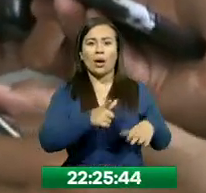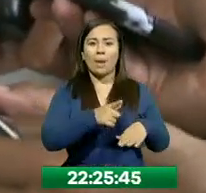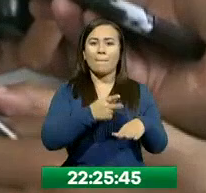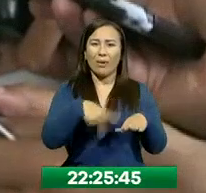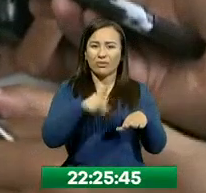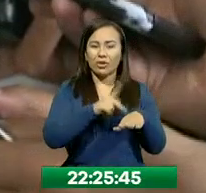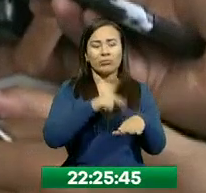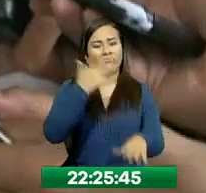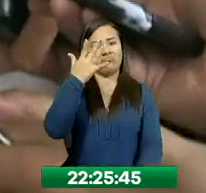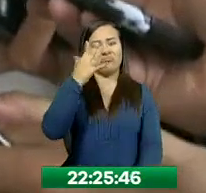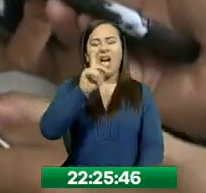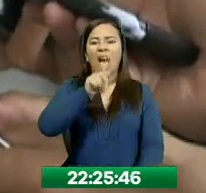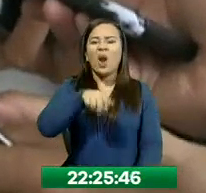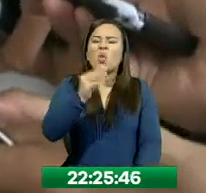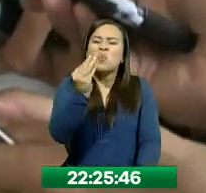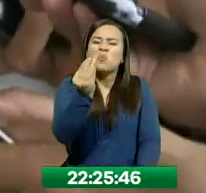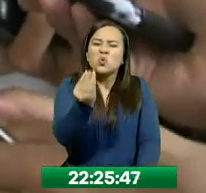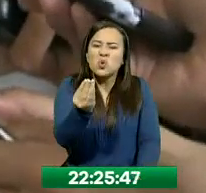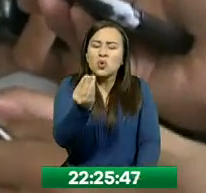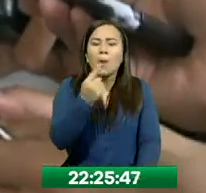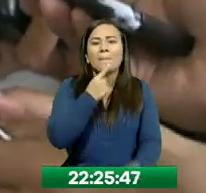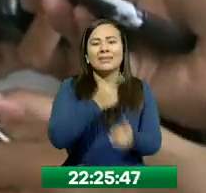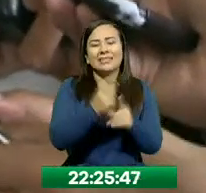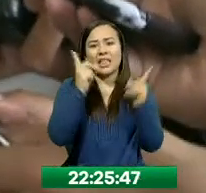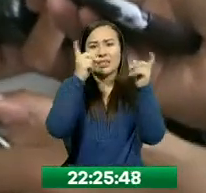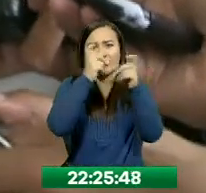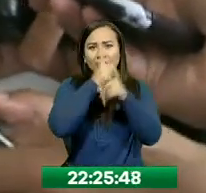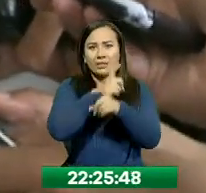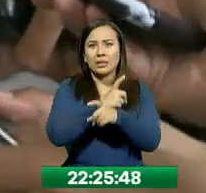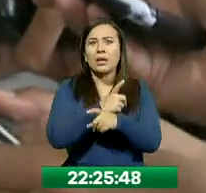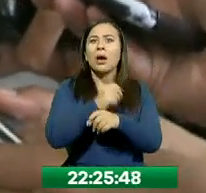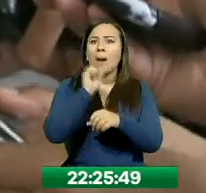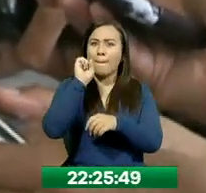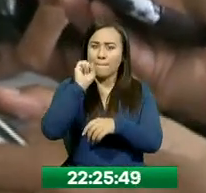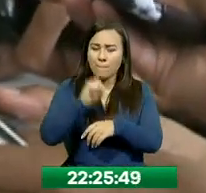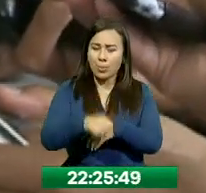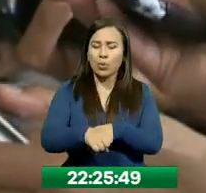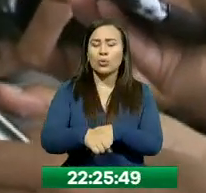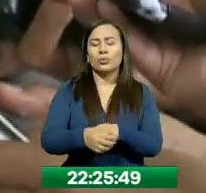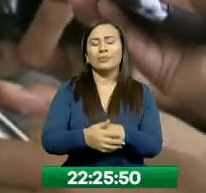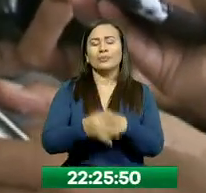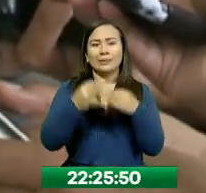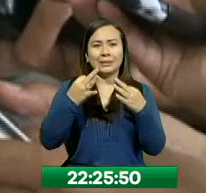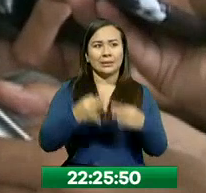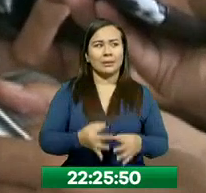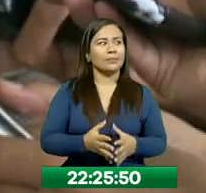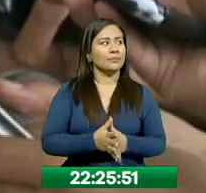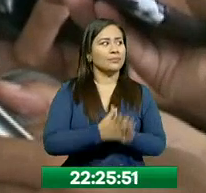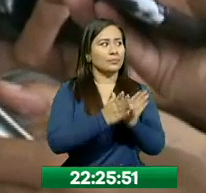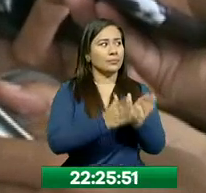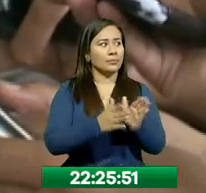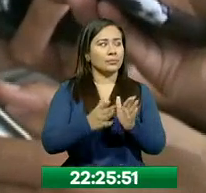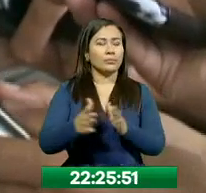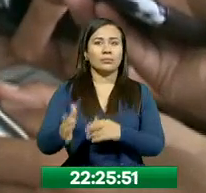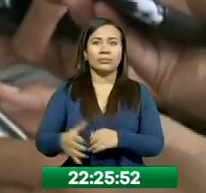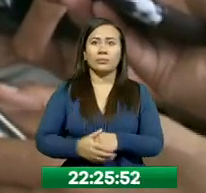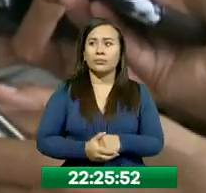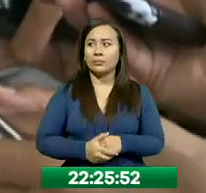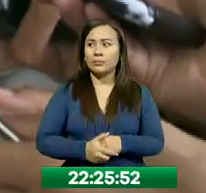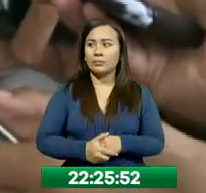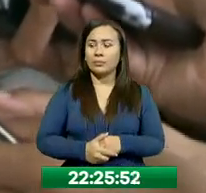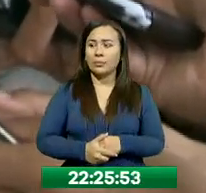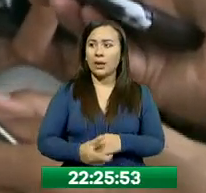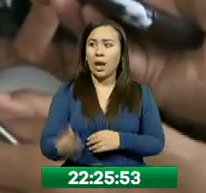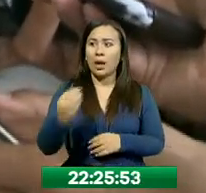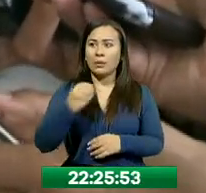lo que da complicaciones, pero sí se pudo garantizar de que se le dé un apoyo para que ellos puedan